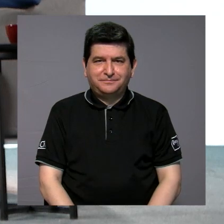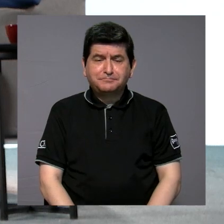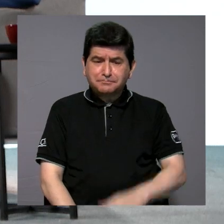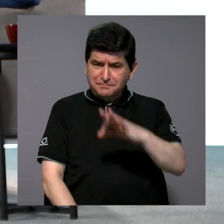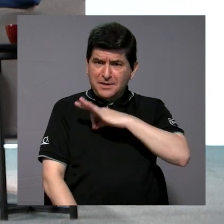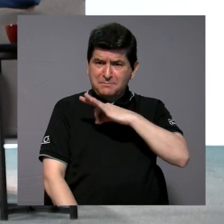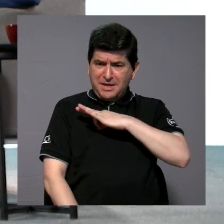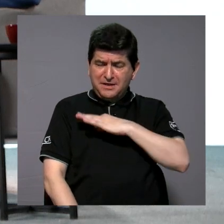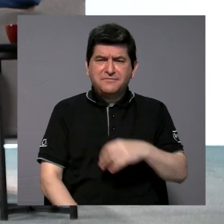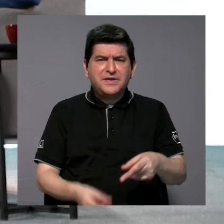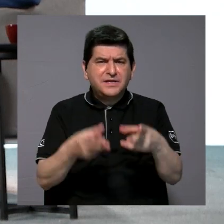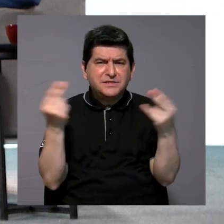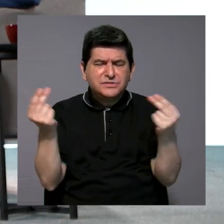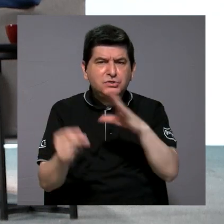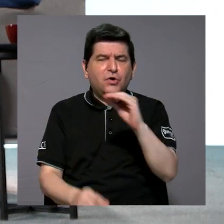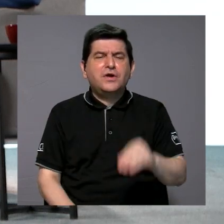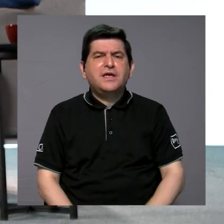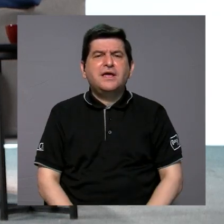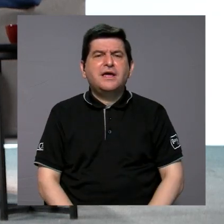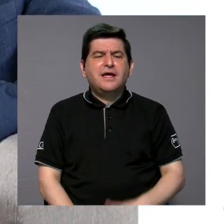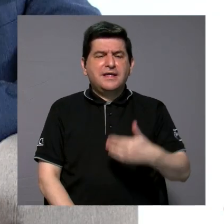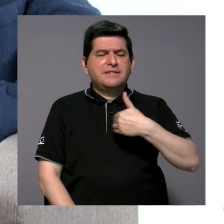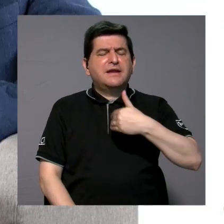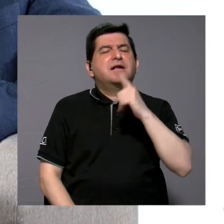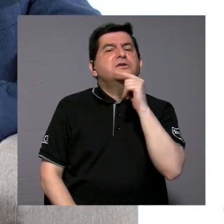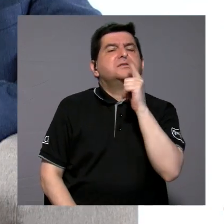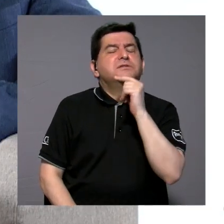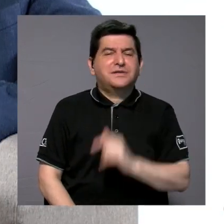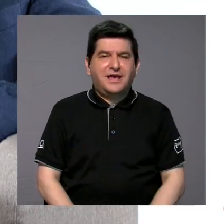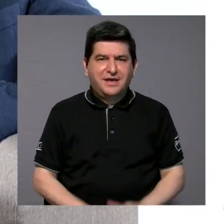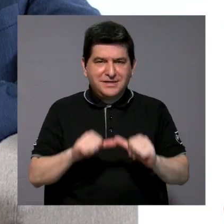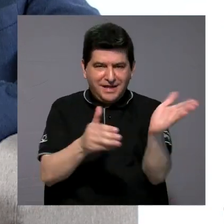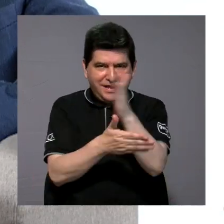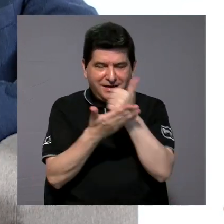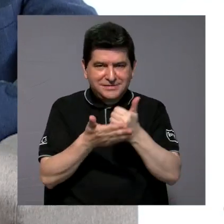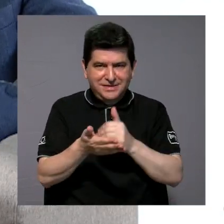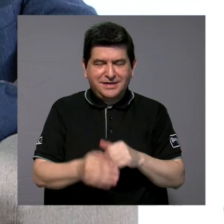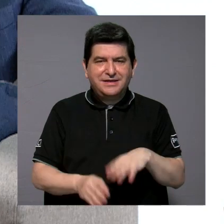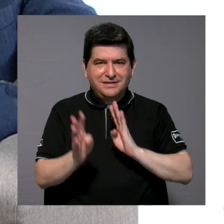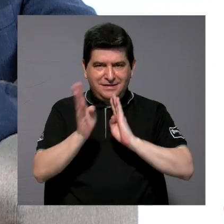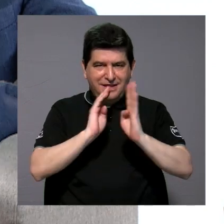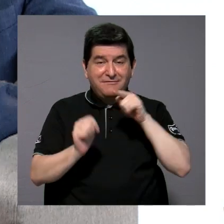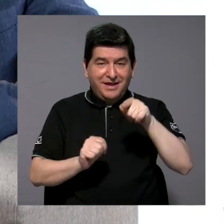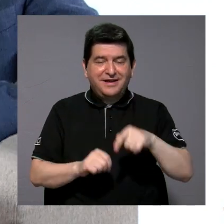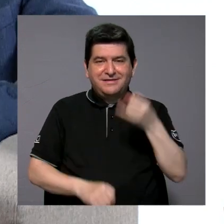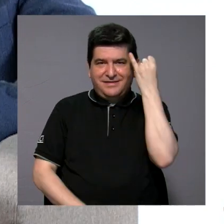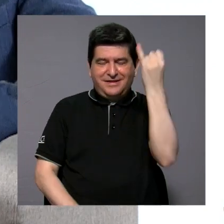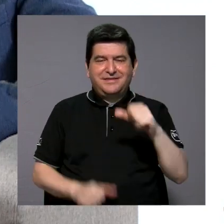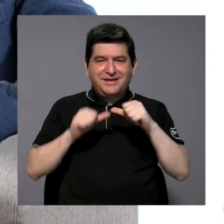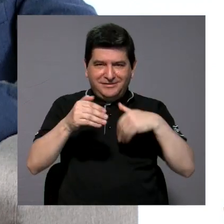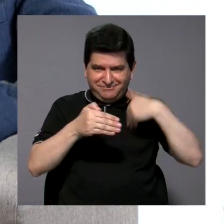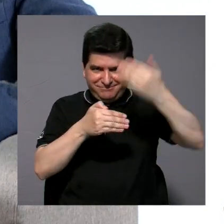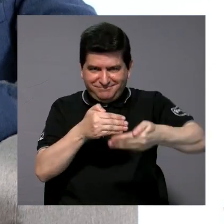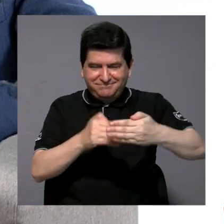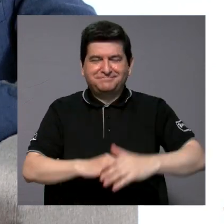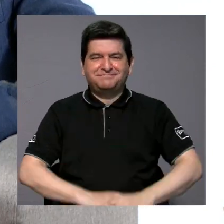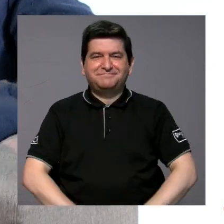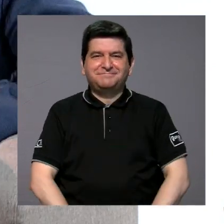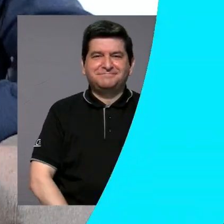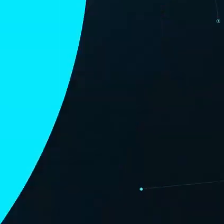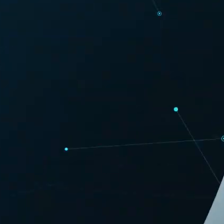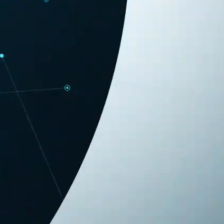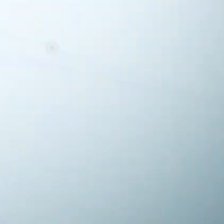beneficios, costos y quién los recibe. Claro. En el siguiente segmento vamos a desarrollar más esta idea. Ya regresamos.